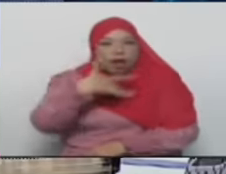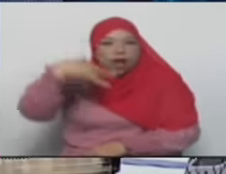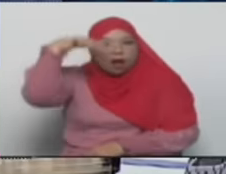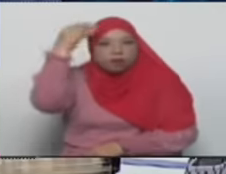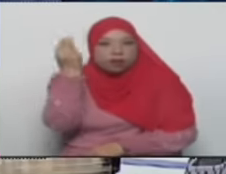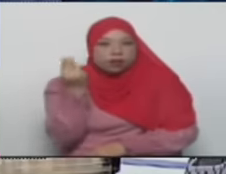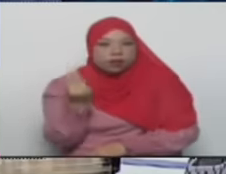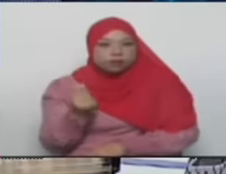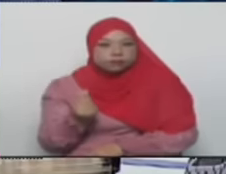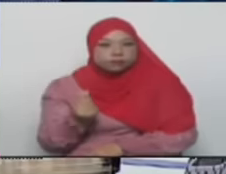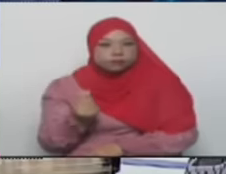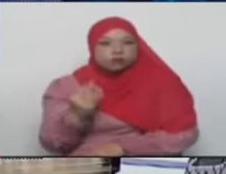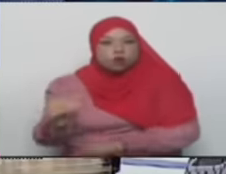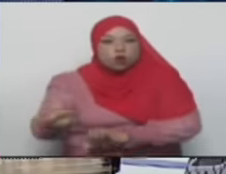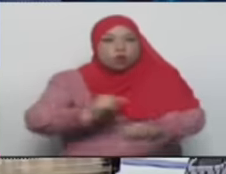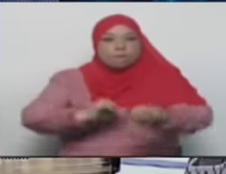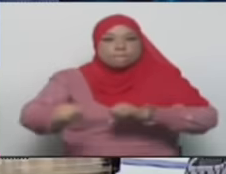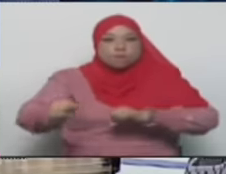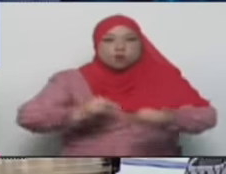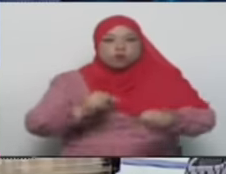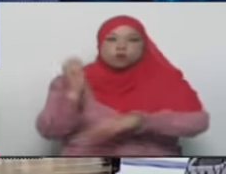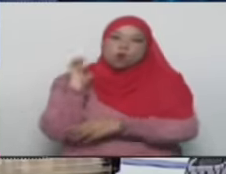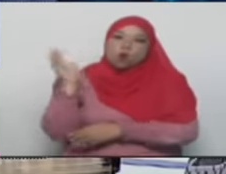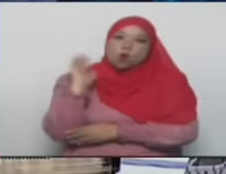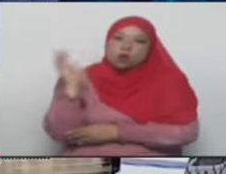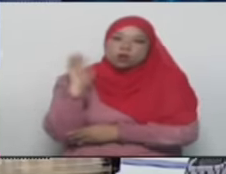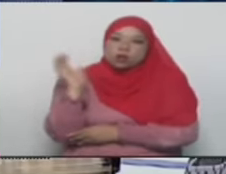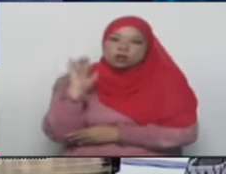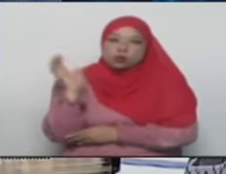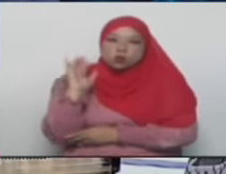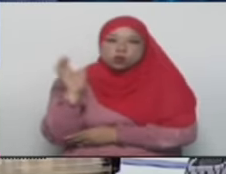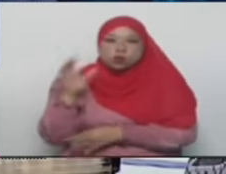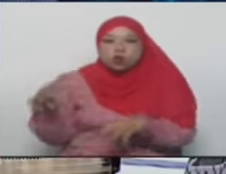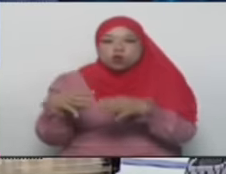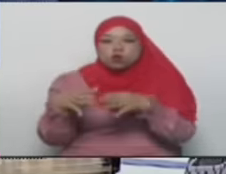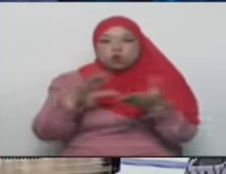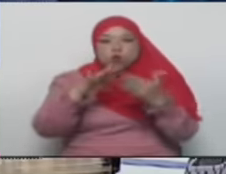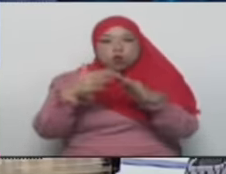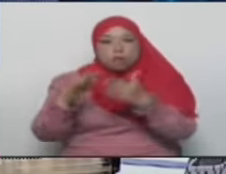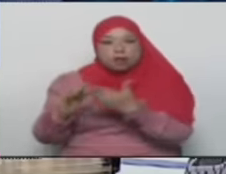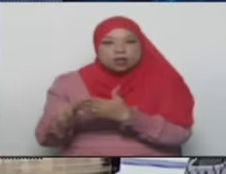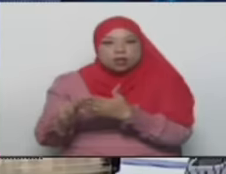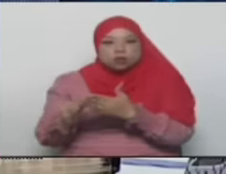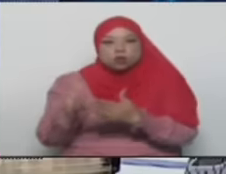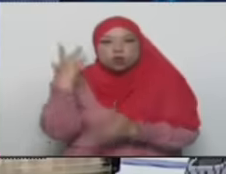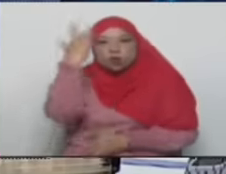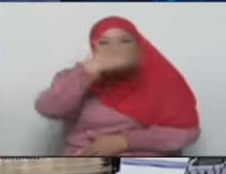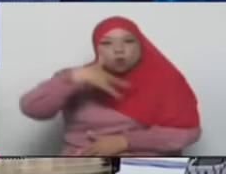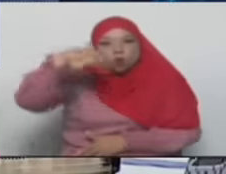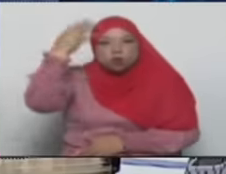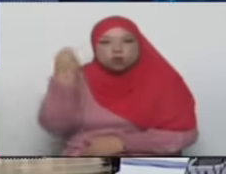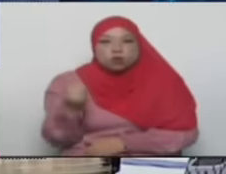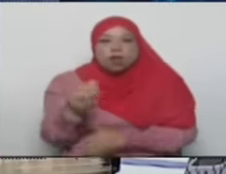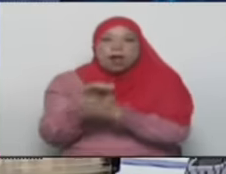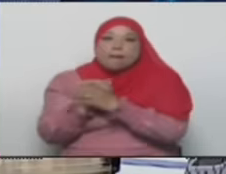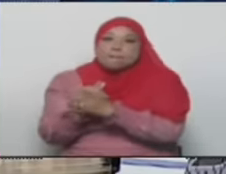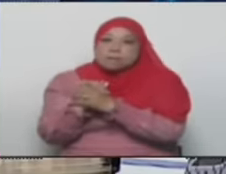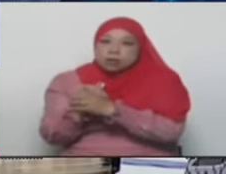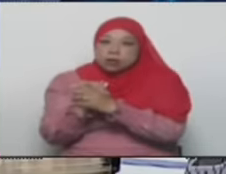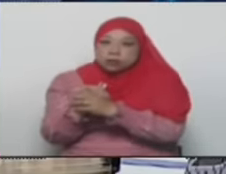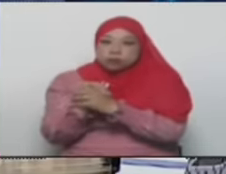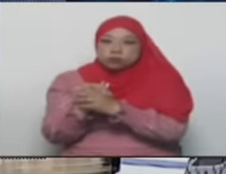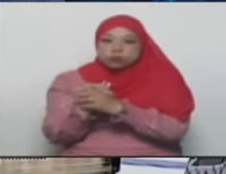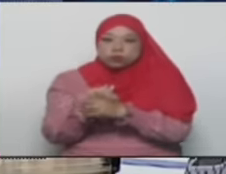Sudáfrica. De ahí surgió el movimiento del Congreso Nacional Africano, el Partido Comunista de Sudáfrica, que son nuestros grandes amigos. De ahí